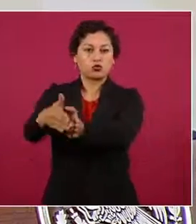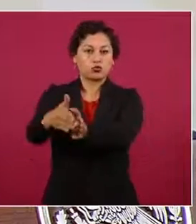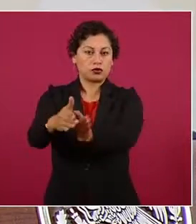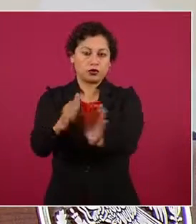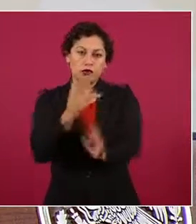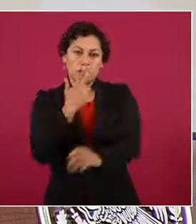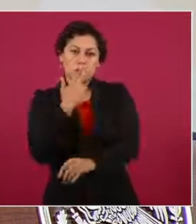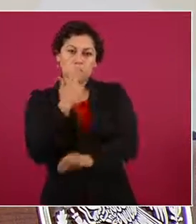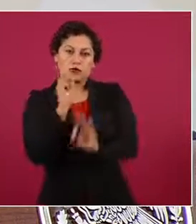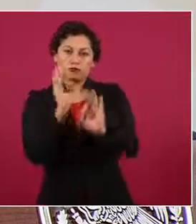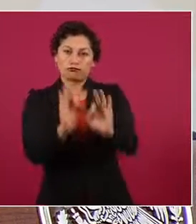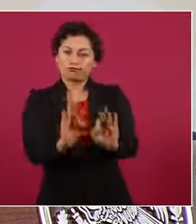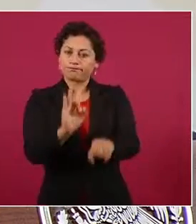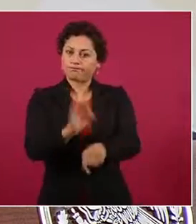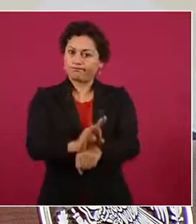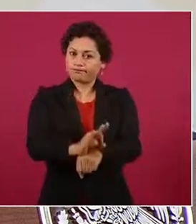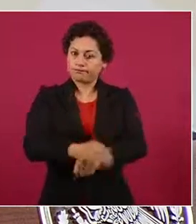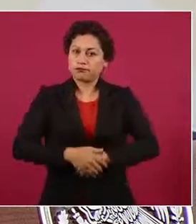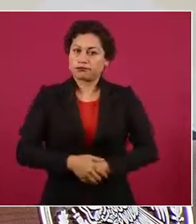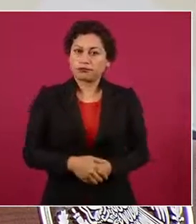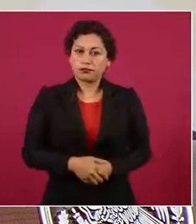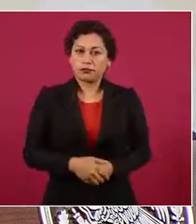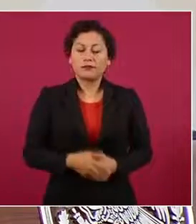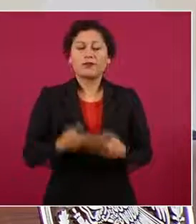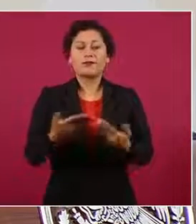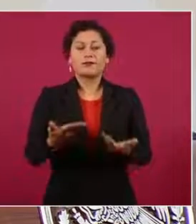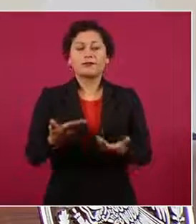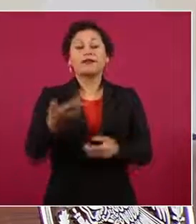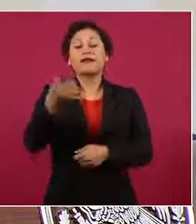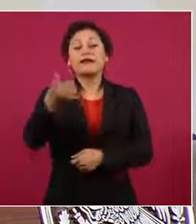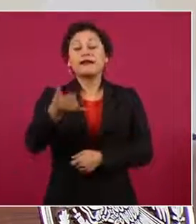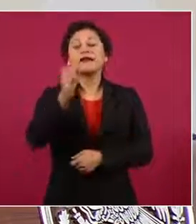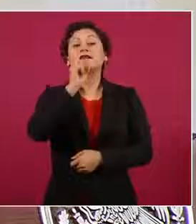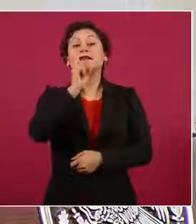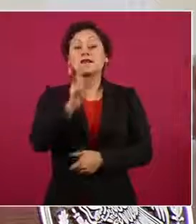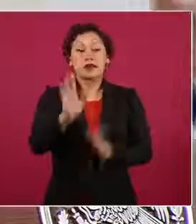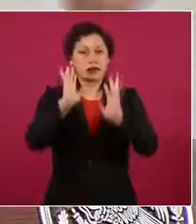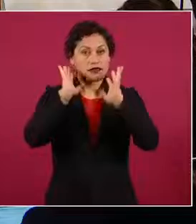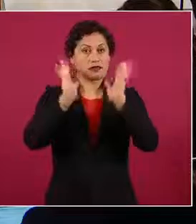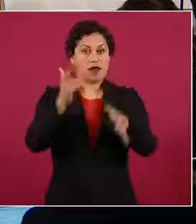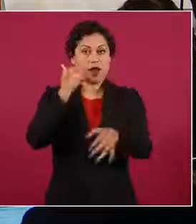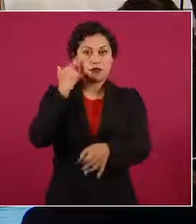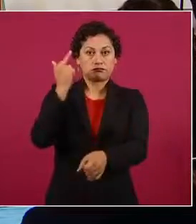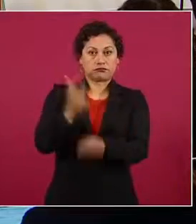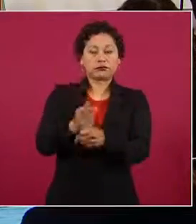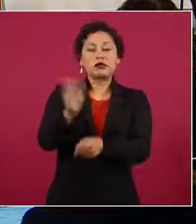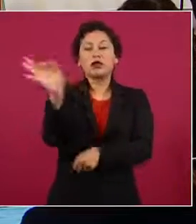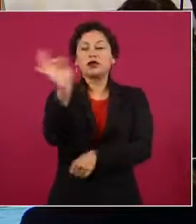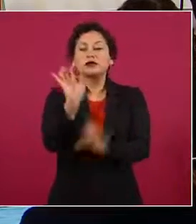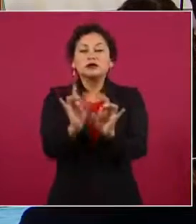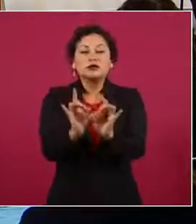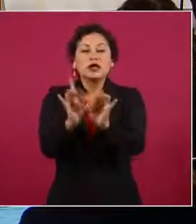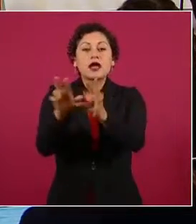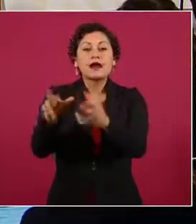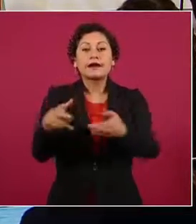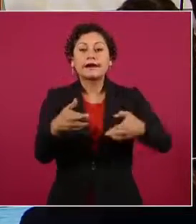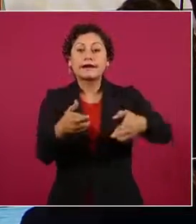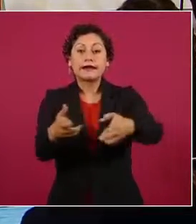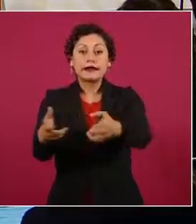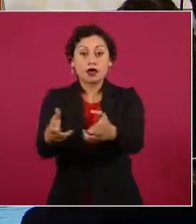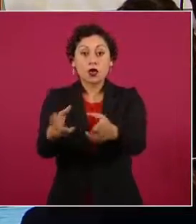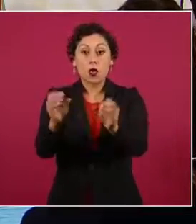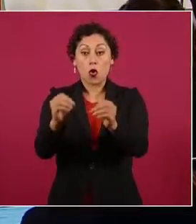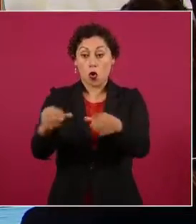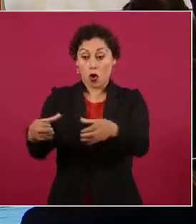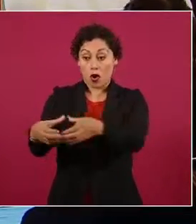se tomó la decisión de que en todos los casos, si no hay libramiento, planchas.